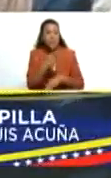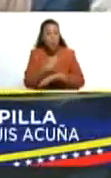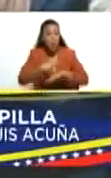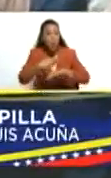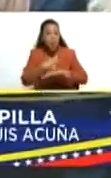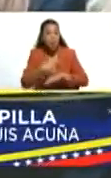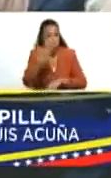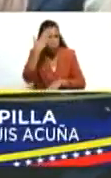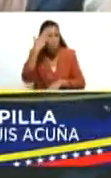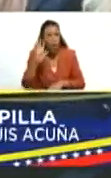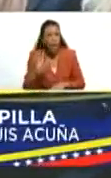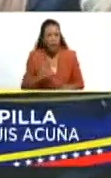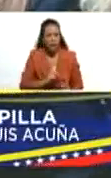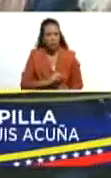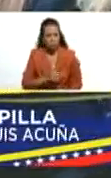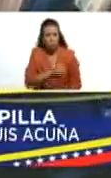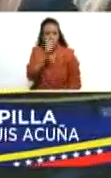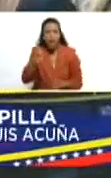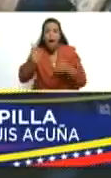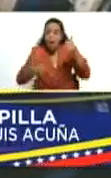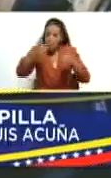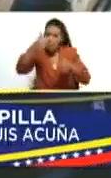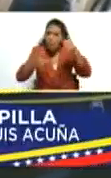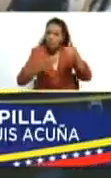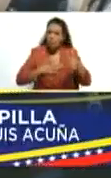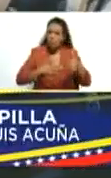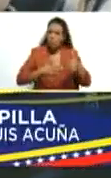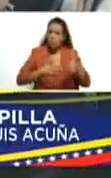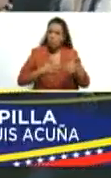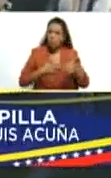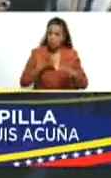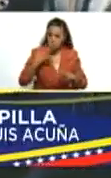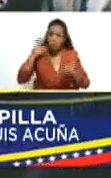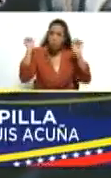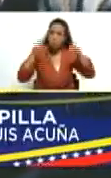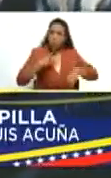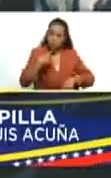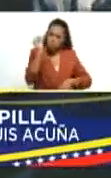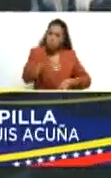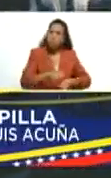gobernador, ¿tú crees que deba postularme? Y yo le dije, claro que sí.